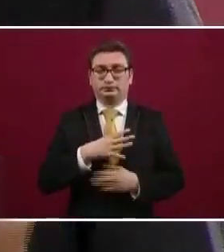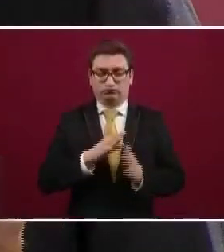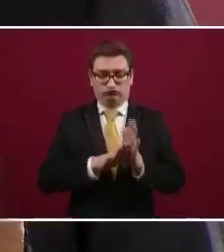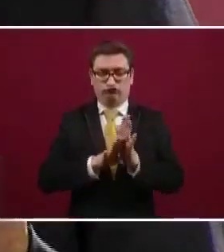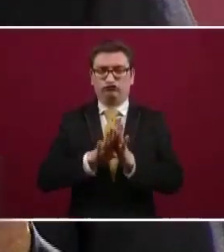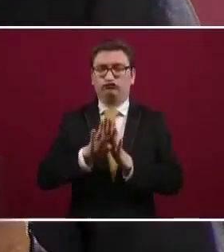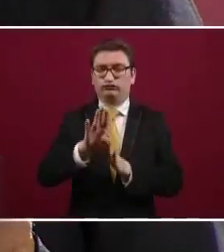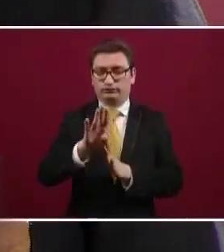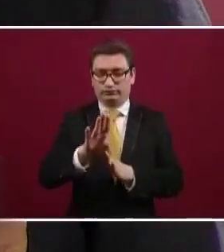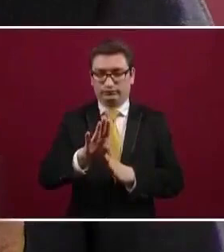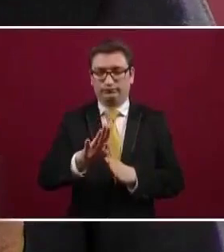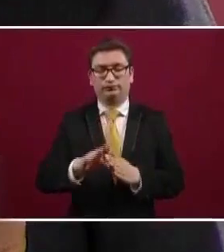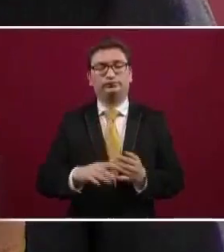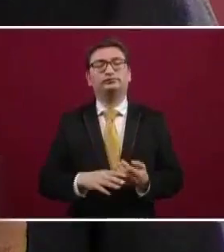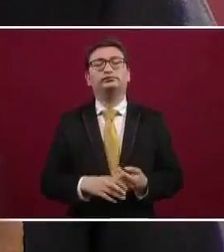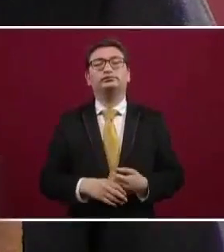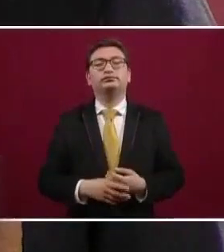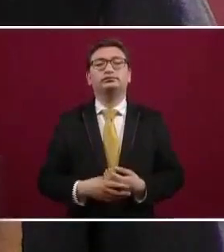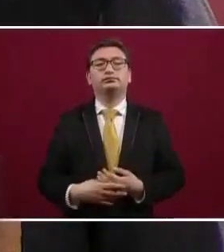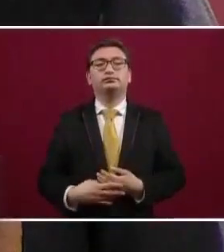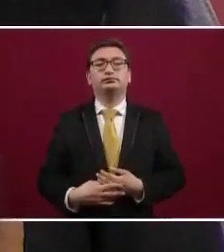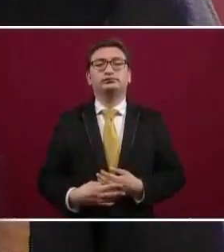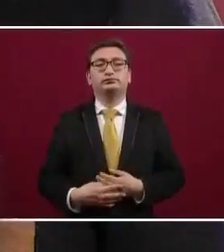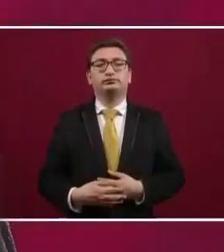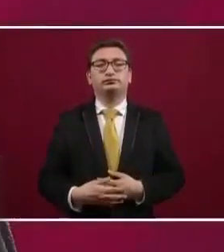por este delito meganoticias 13 eduardo guzmán